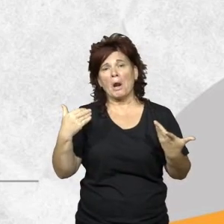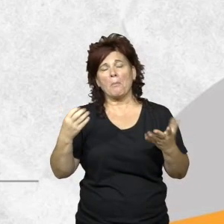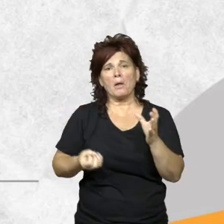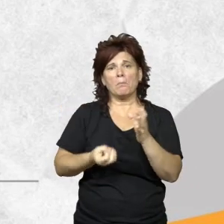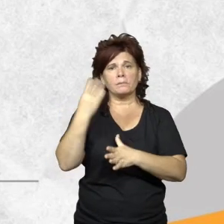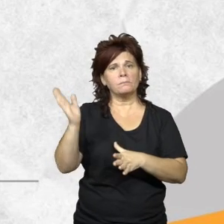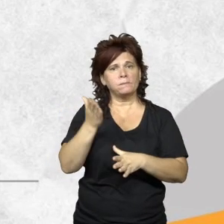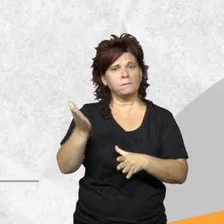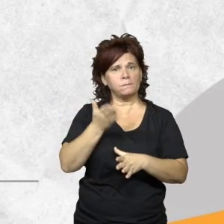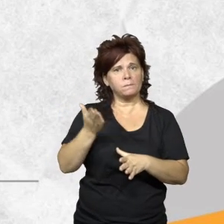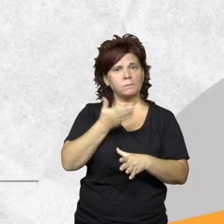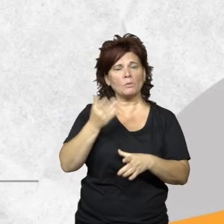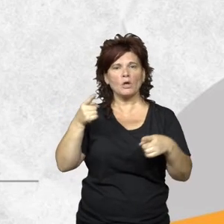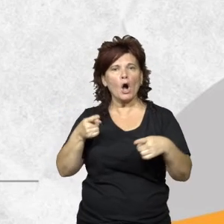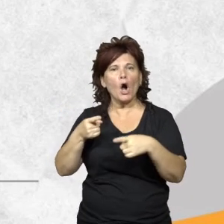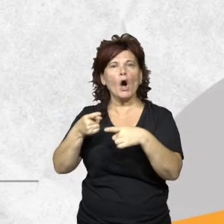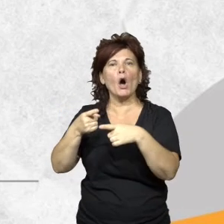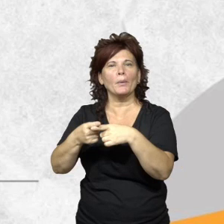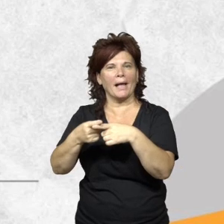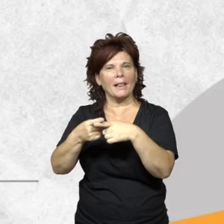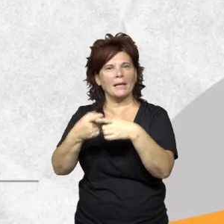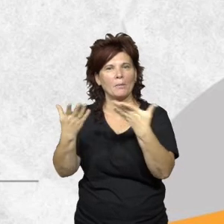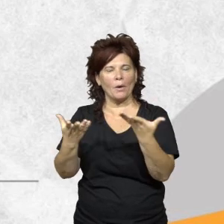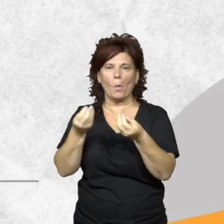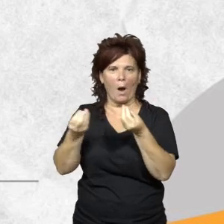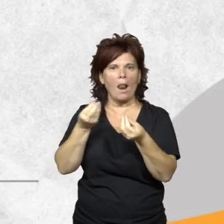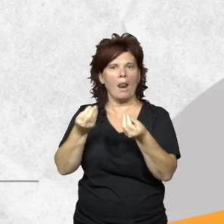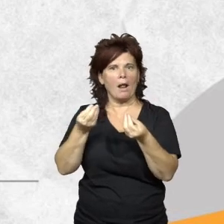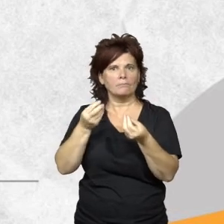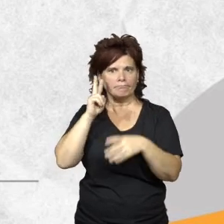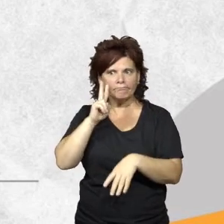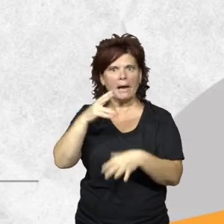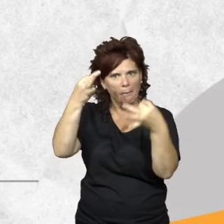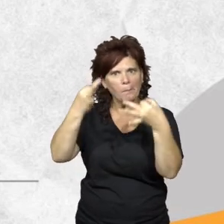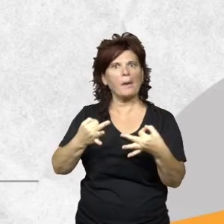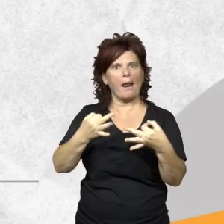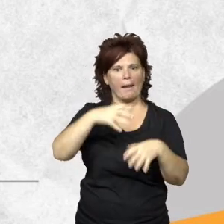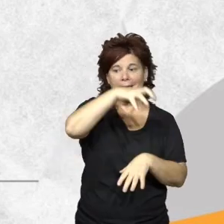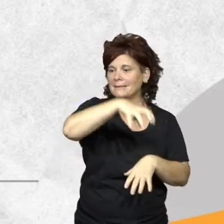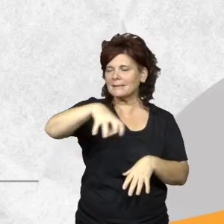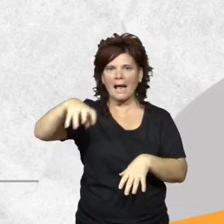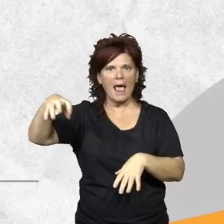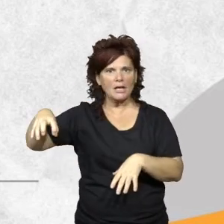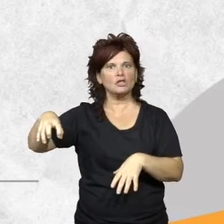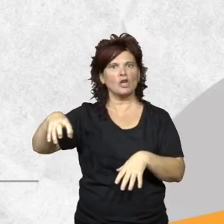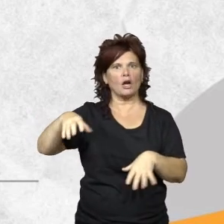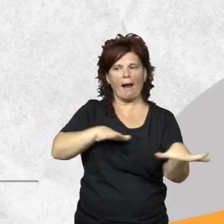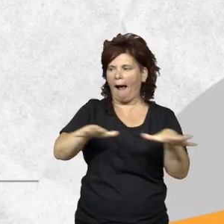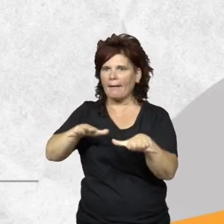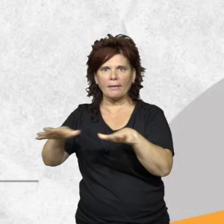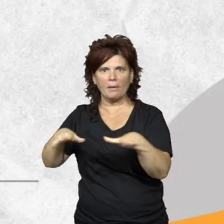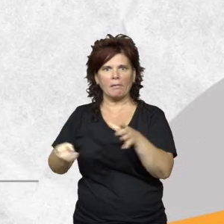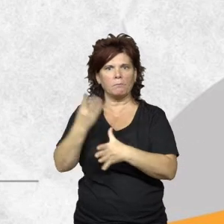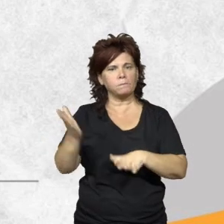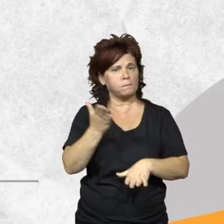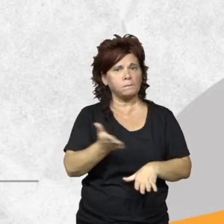producir, ¿no? Para que sea. El objetivo de la auditoría ambiental entonces es comprobar que las instalaciones donde se llevan adelante las actividades